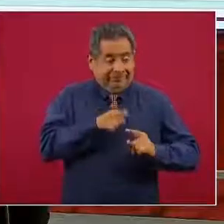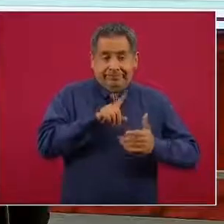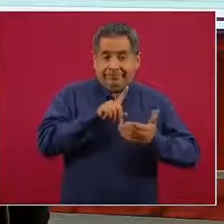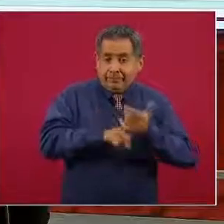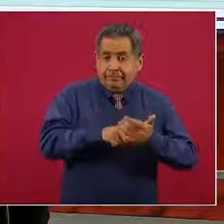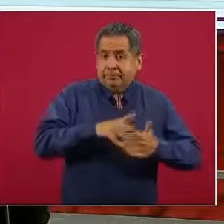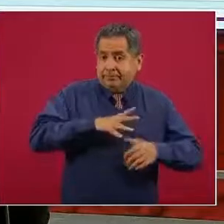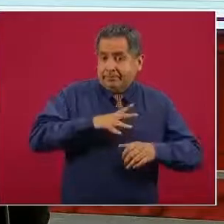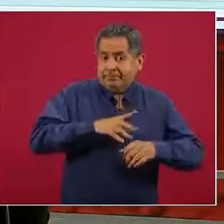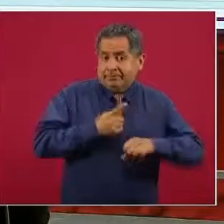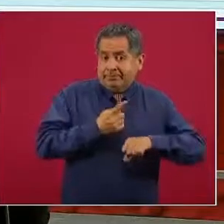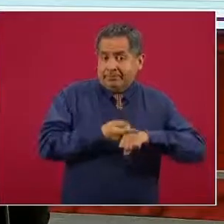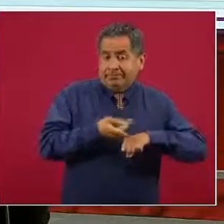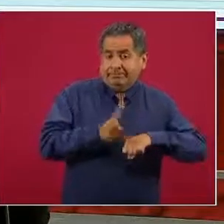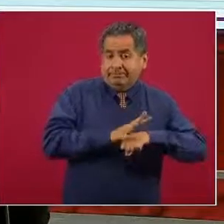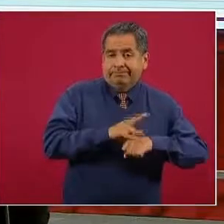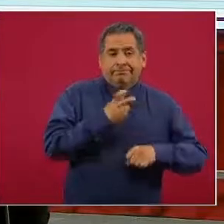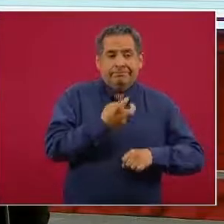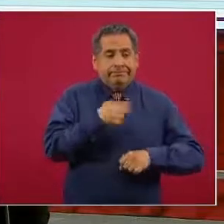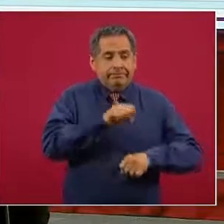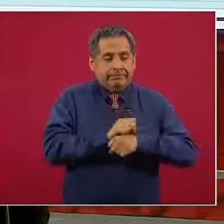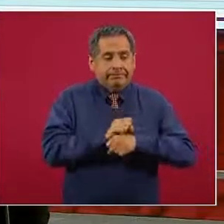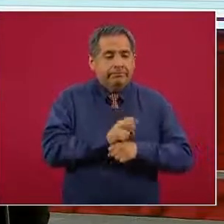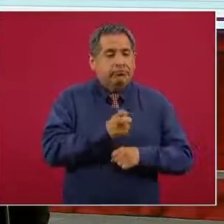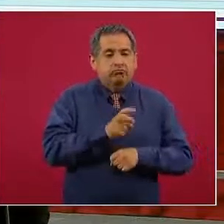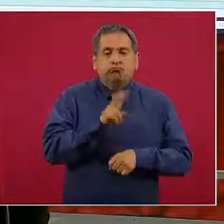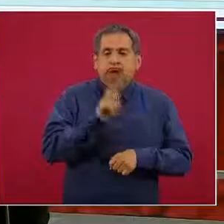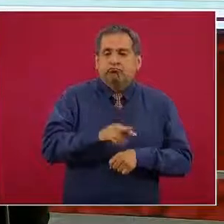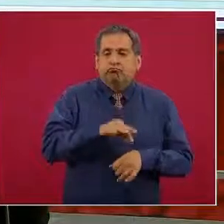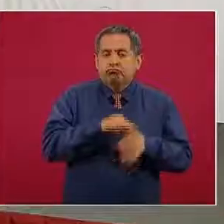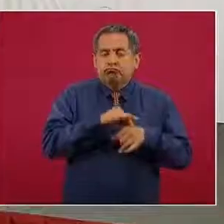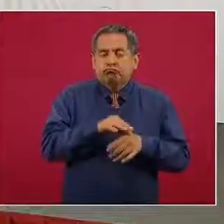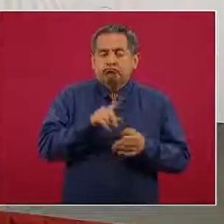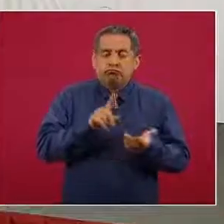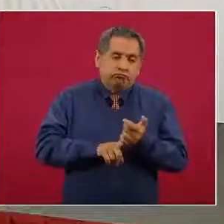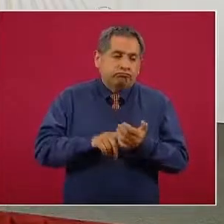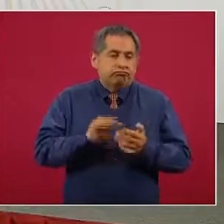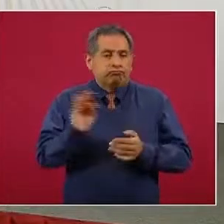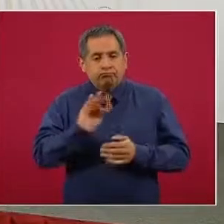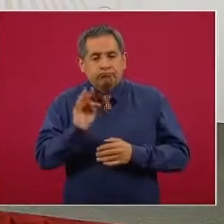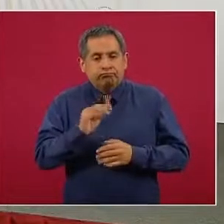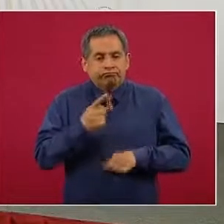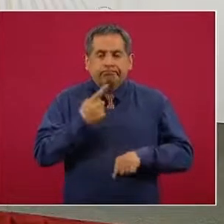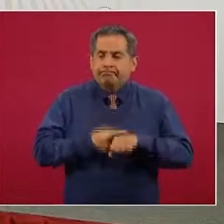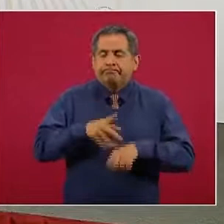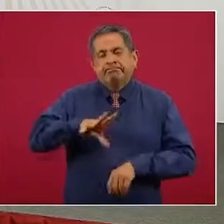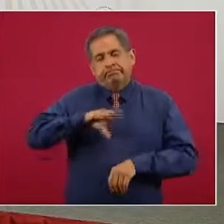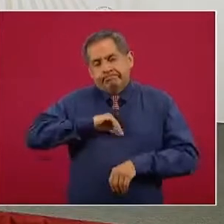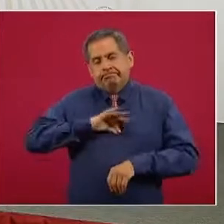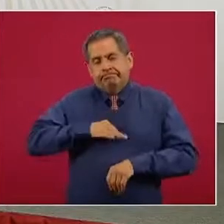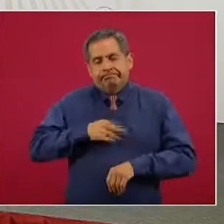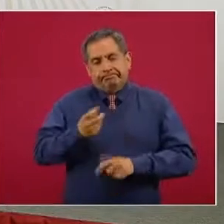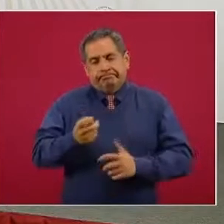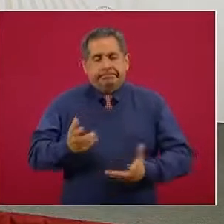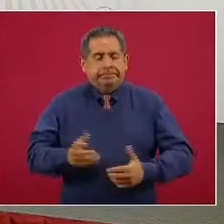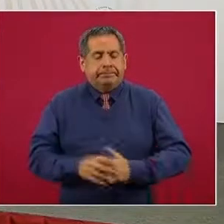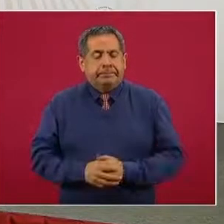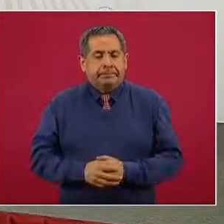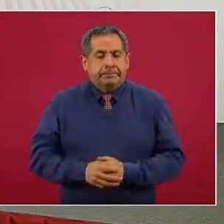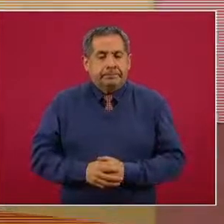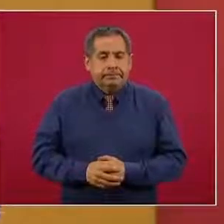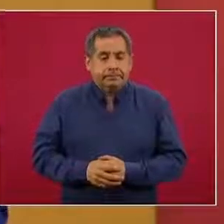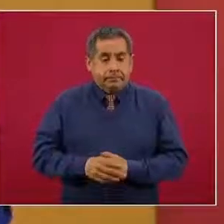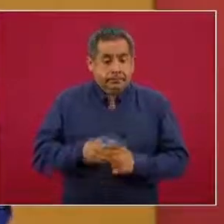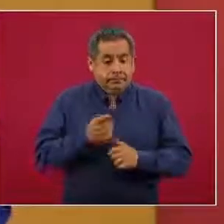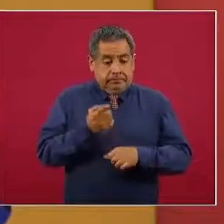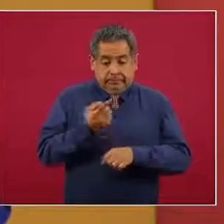semana, cuando iniciaron los síntomas, es la experiencia relevante del riesgo de haberse infectado. En la semana